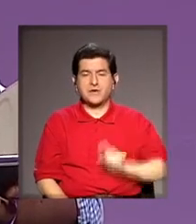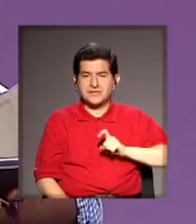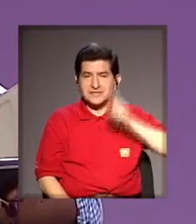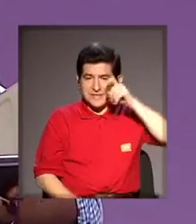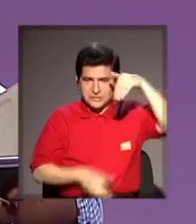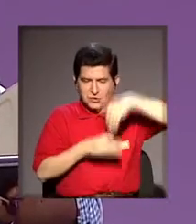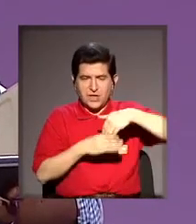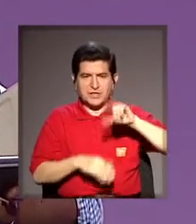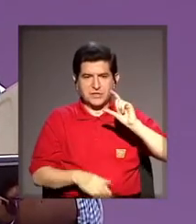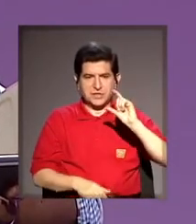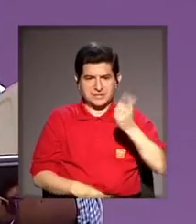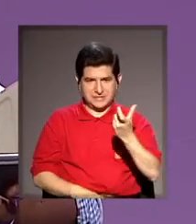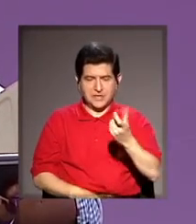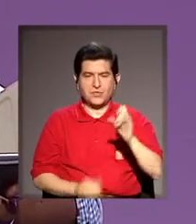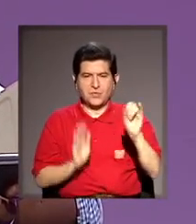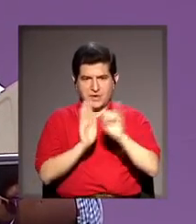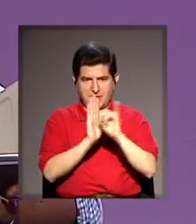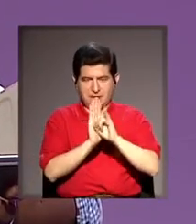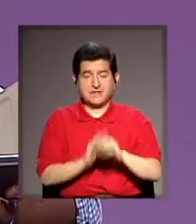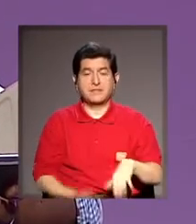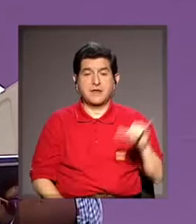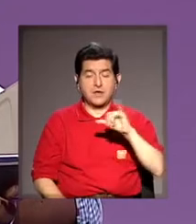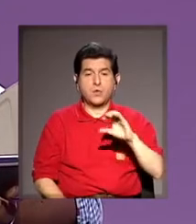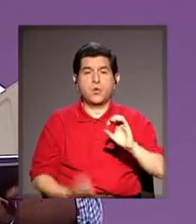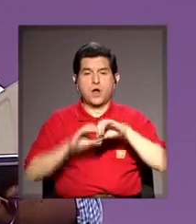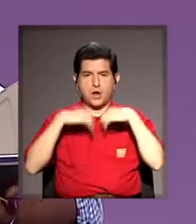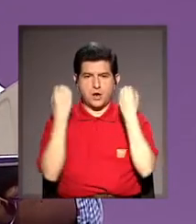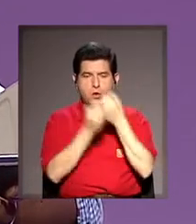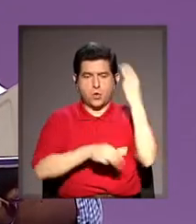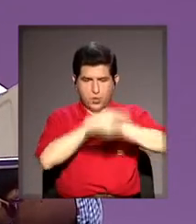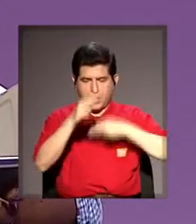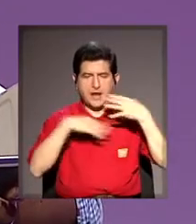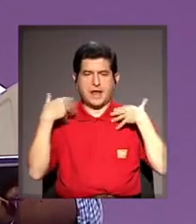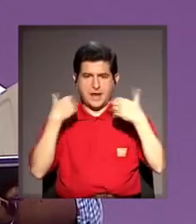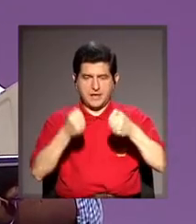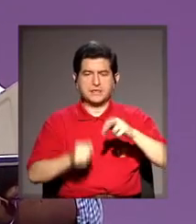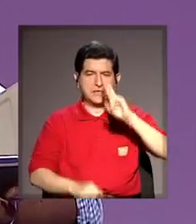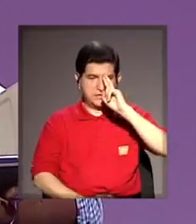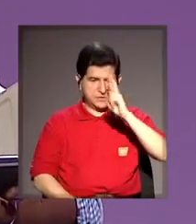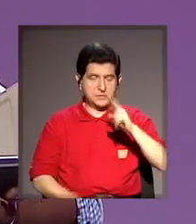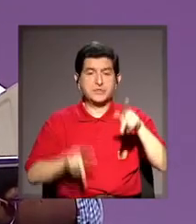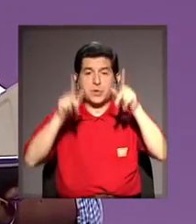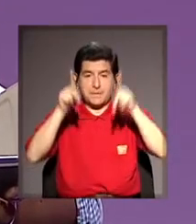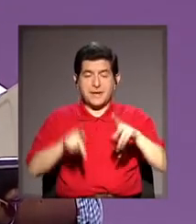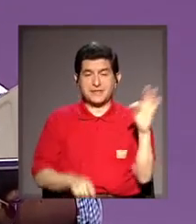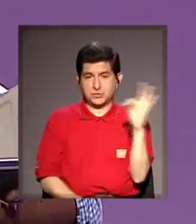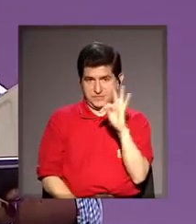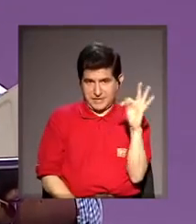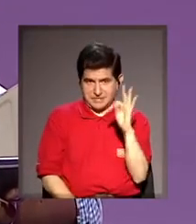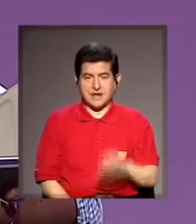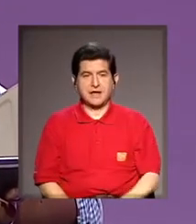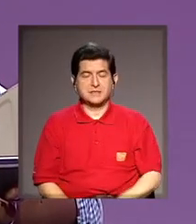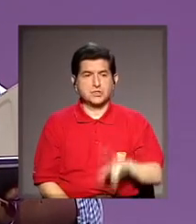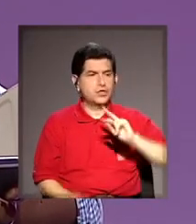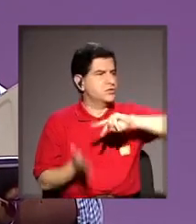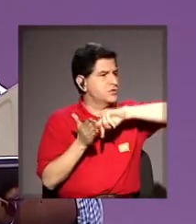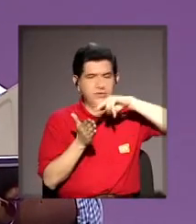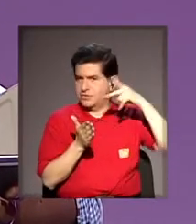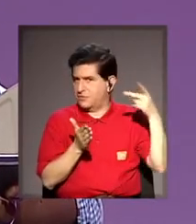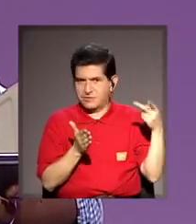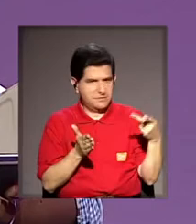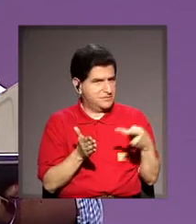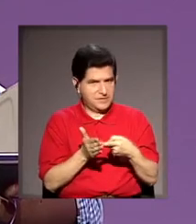además la recientemente también la organización mundial de la salud reconoció que una persona trans no constituye